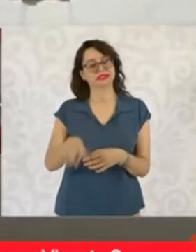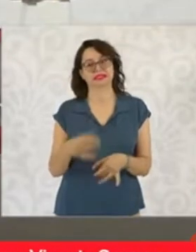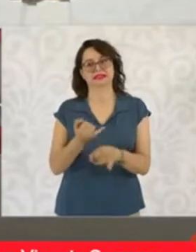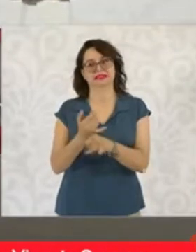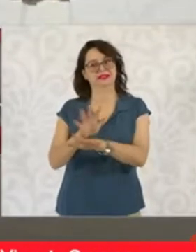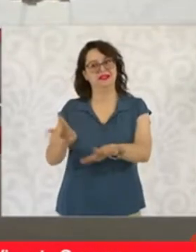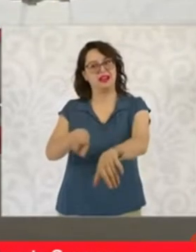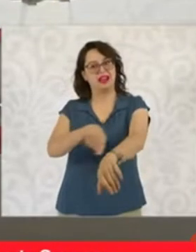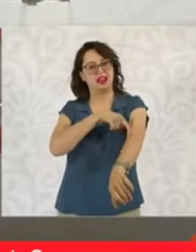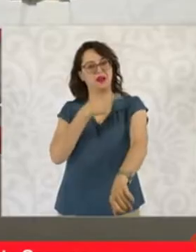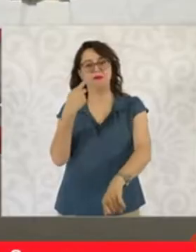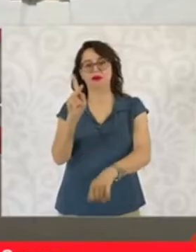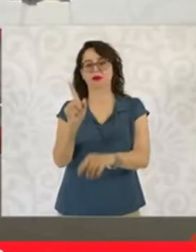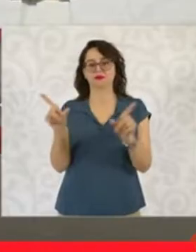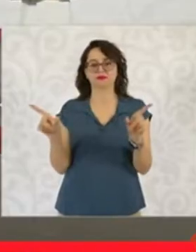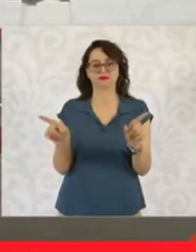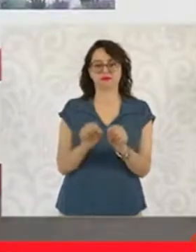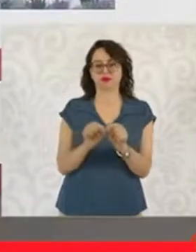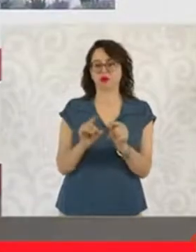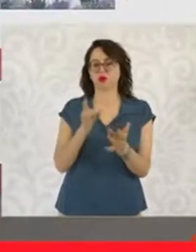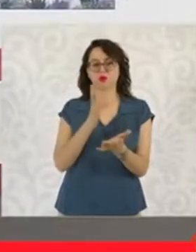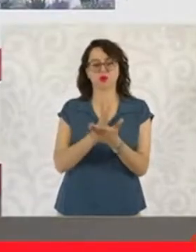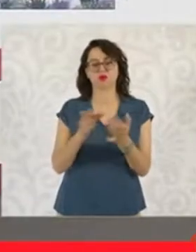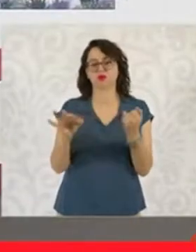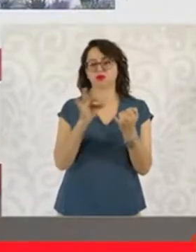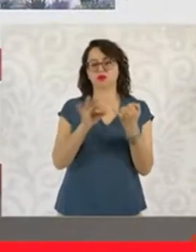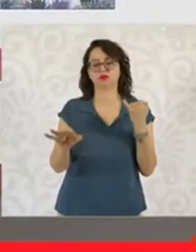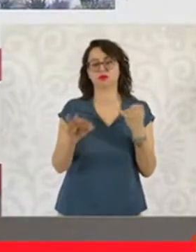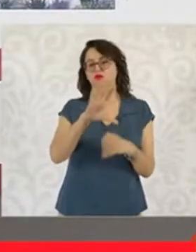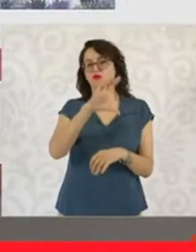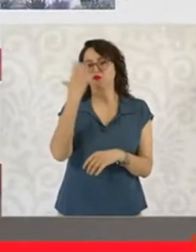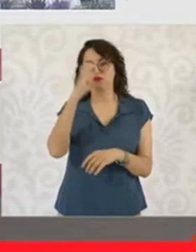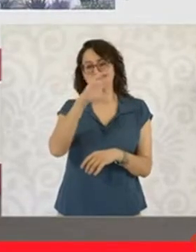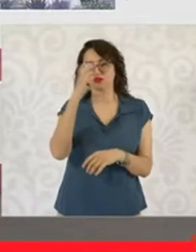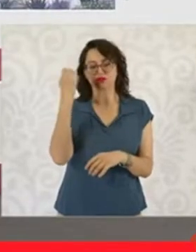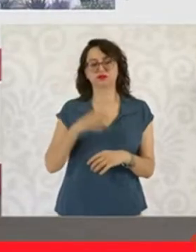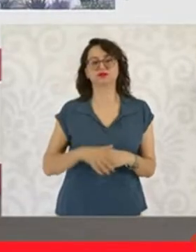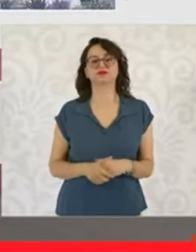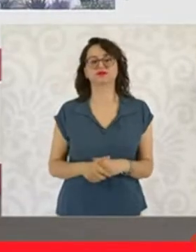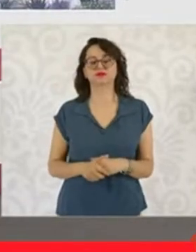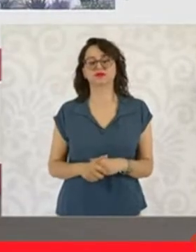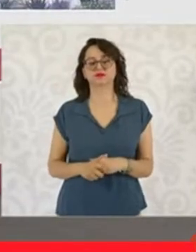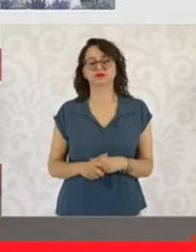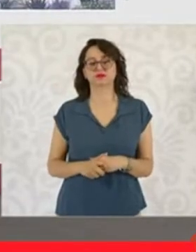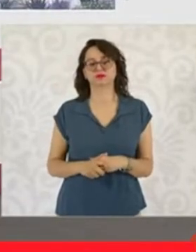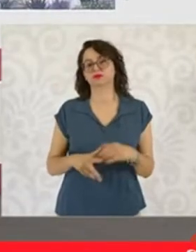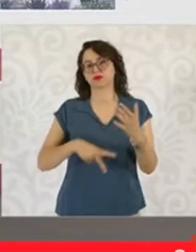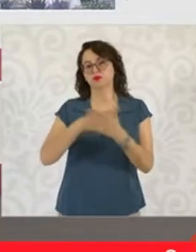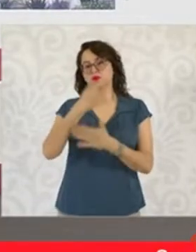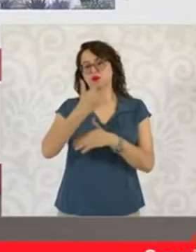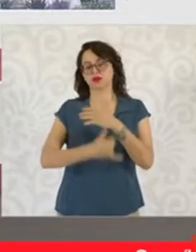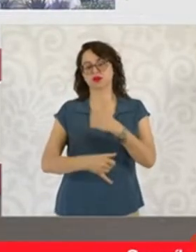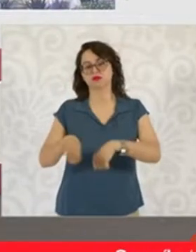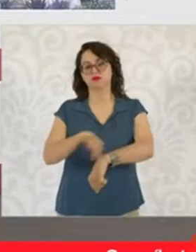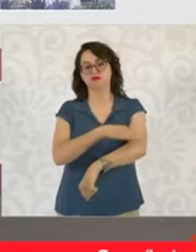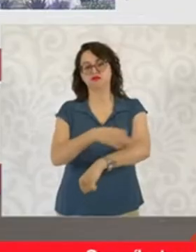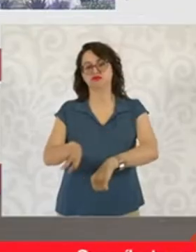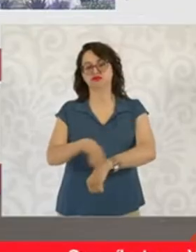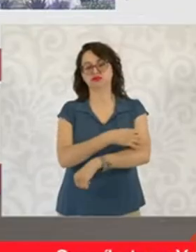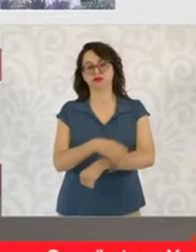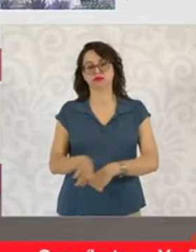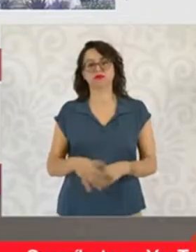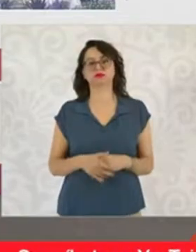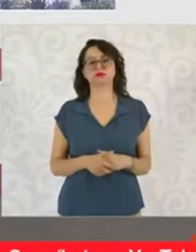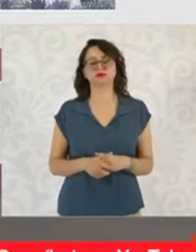ya nada más tendríamos unos renders, Presidenta, de cuáles serían los proyectos arquitectónicos.